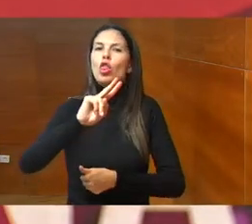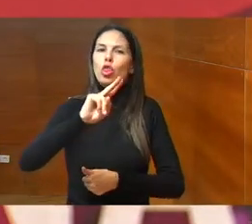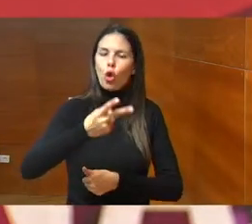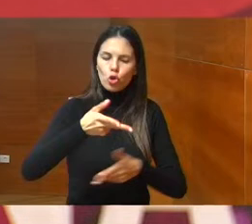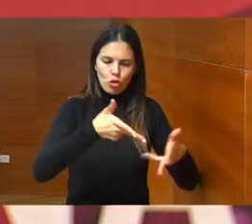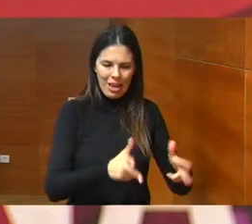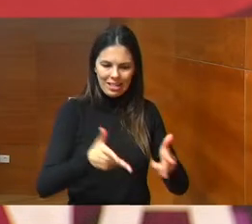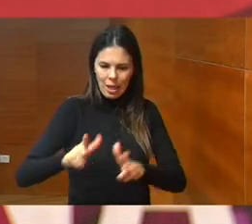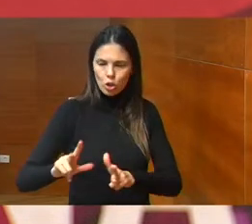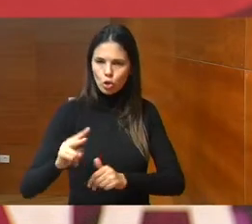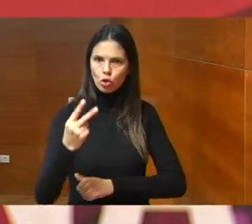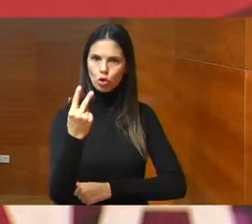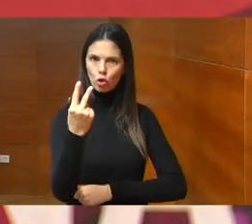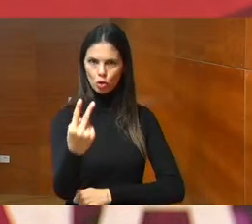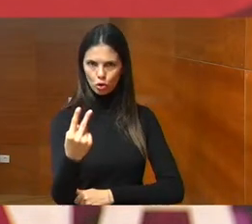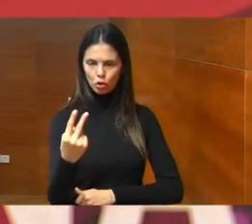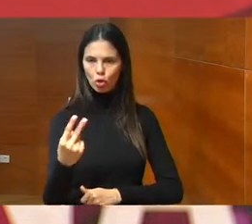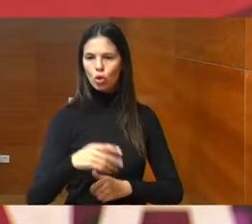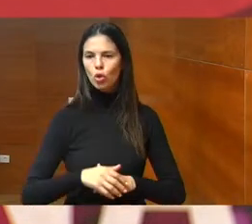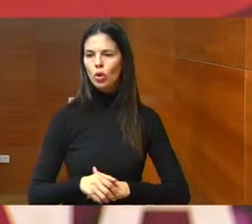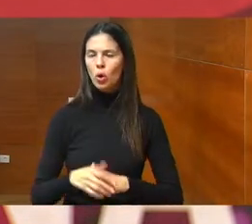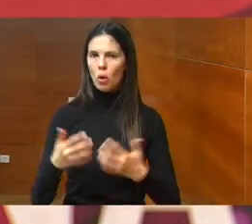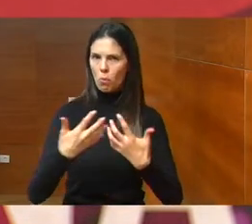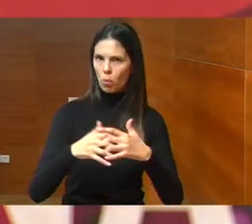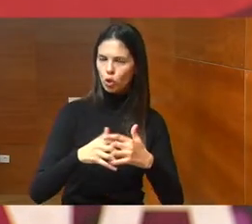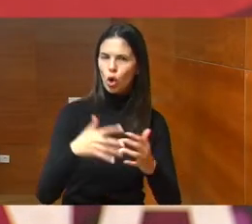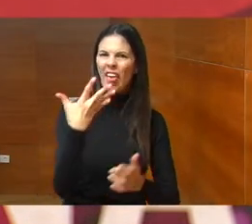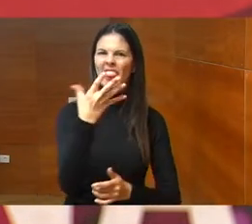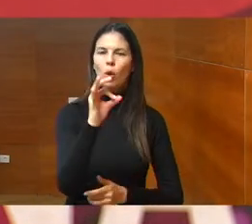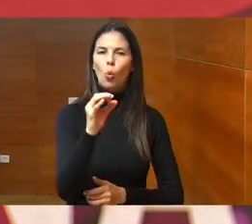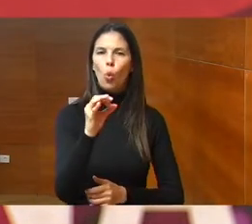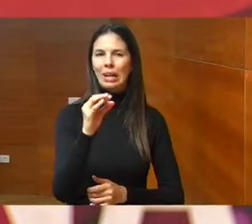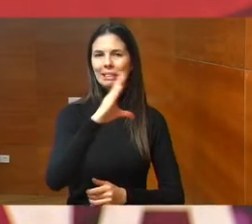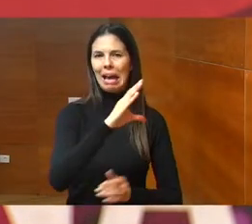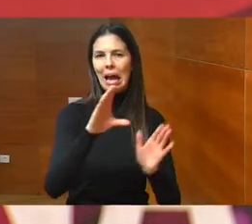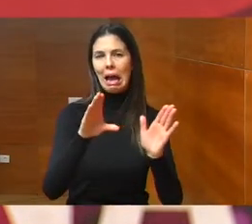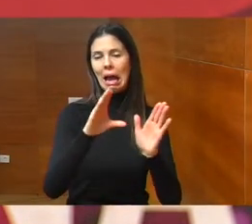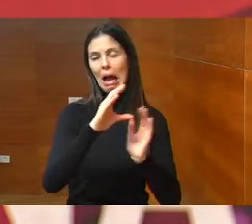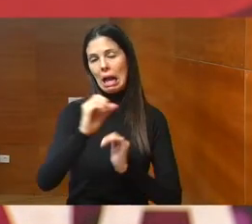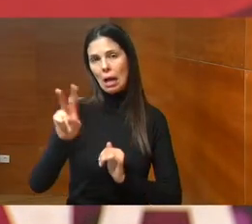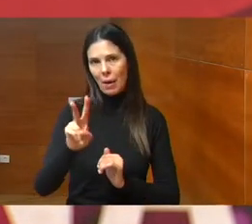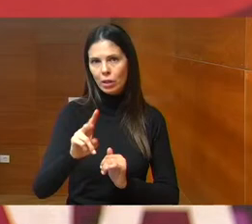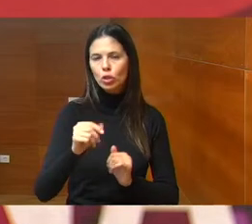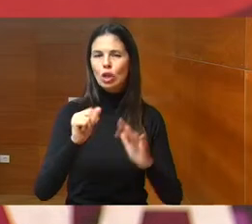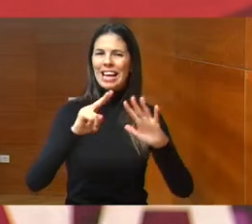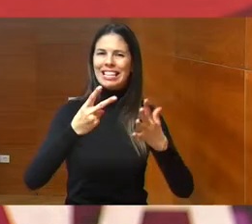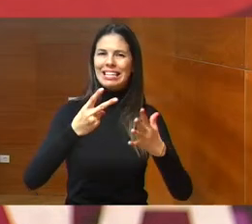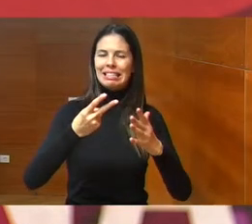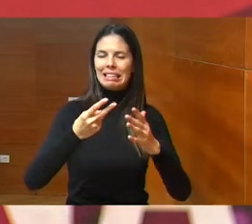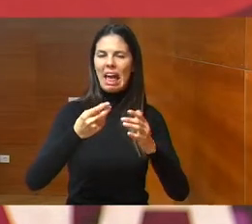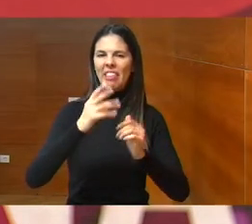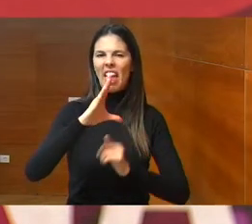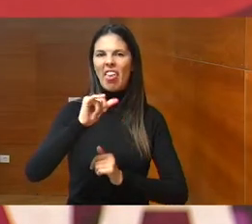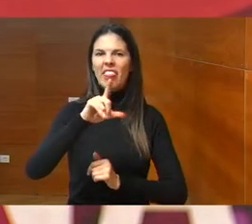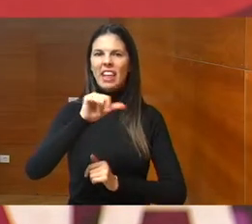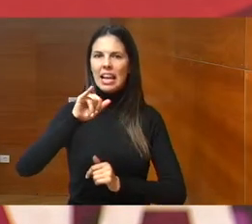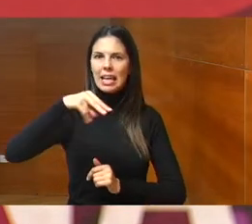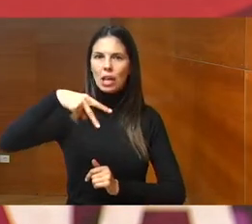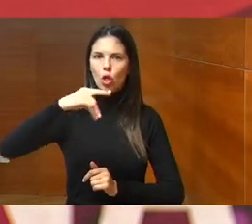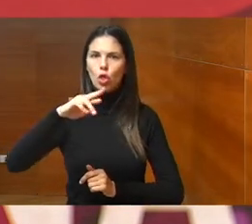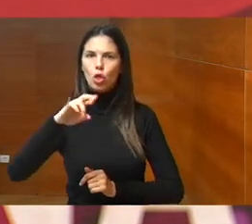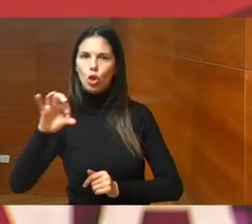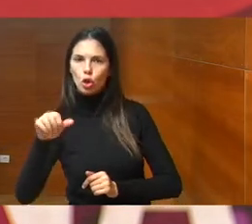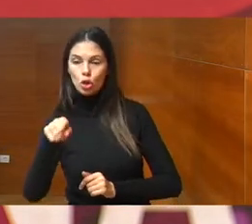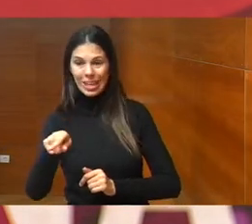no Metete Omega de 50 caballos con una ley integral de 7 cilindros este motor no